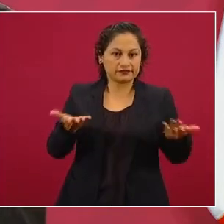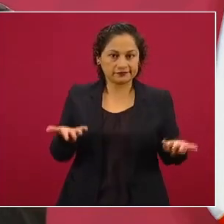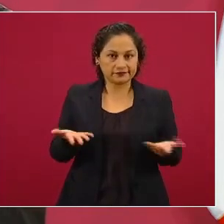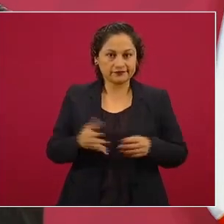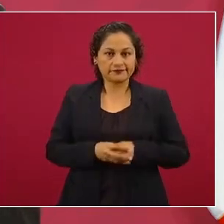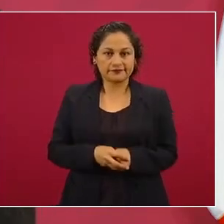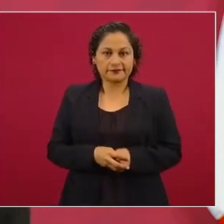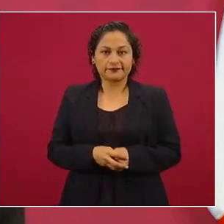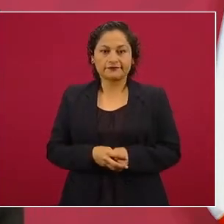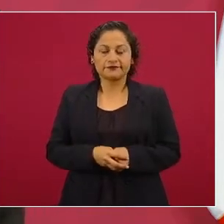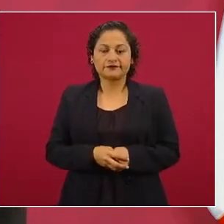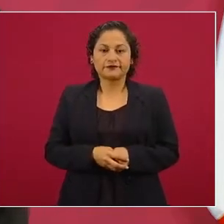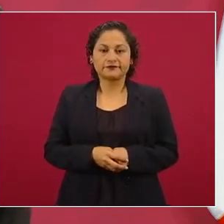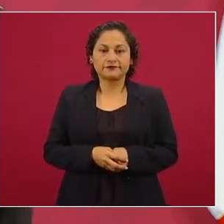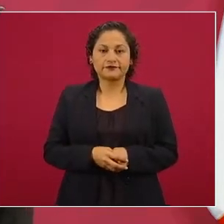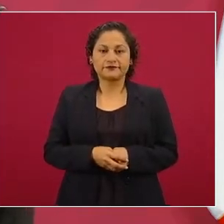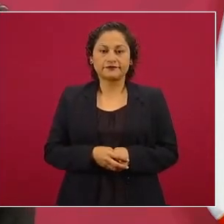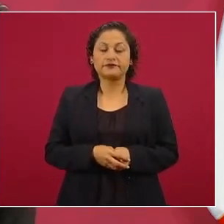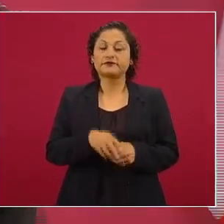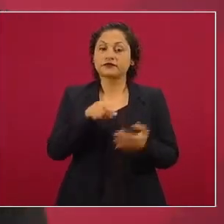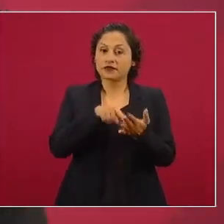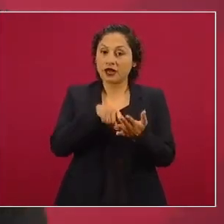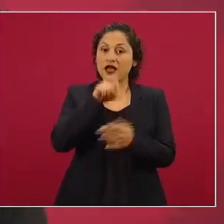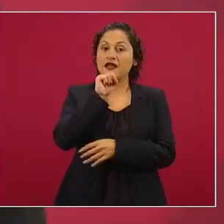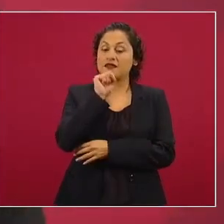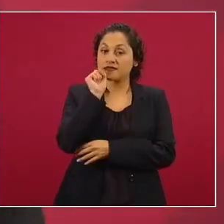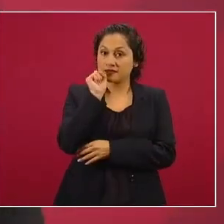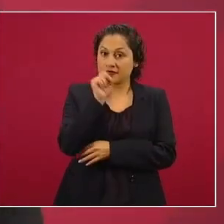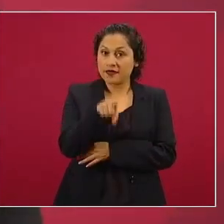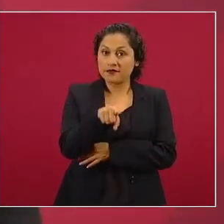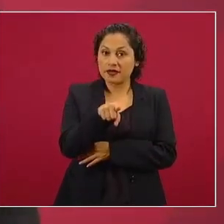y el reconocimiento